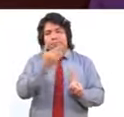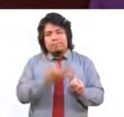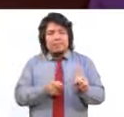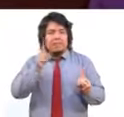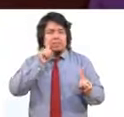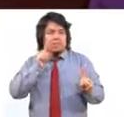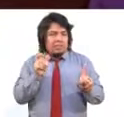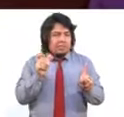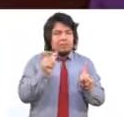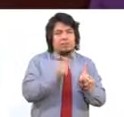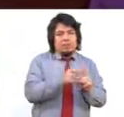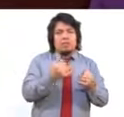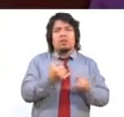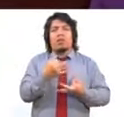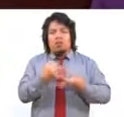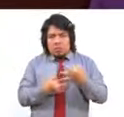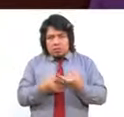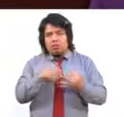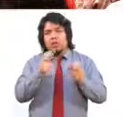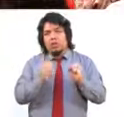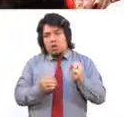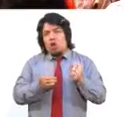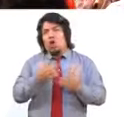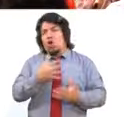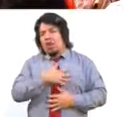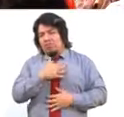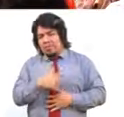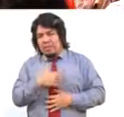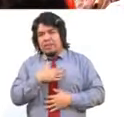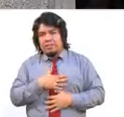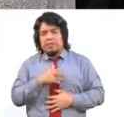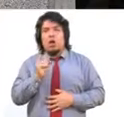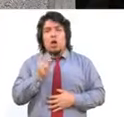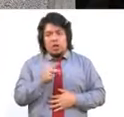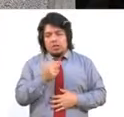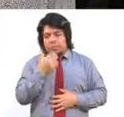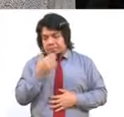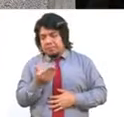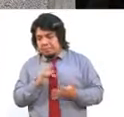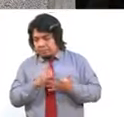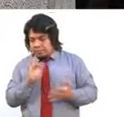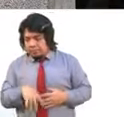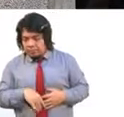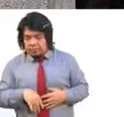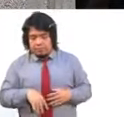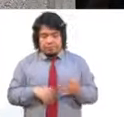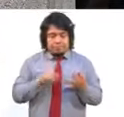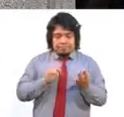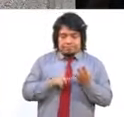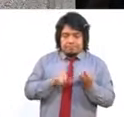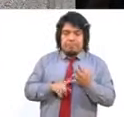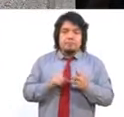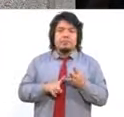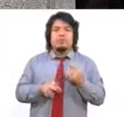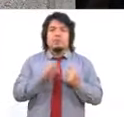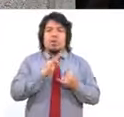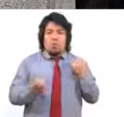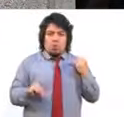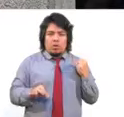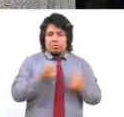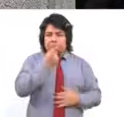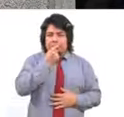el tribunal como la fiscalía. Ok, muchísimas gracias. Y bueno, finalmente, en este apoyo que se